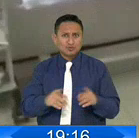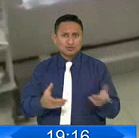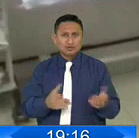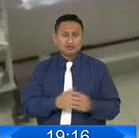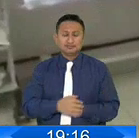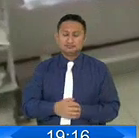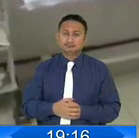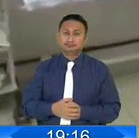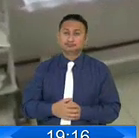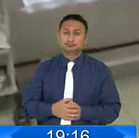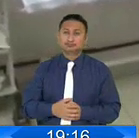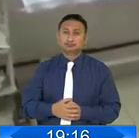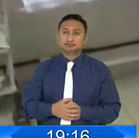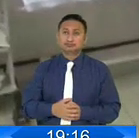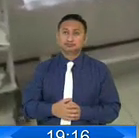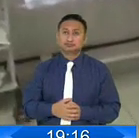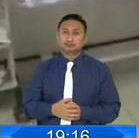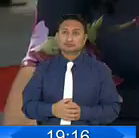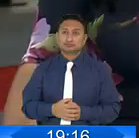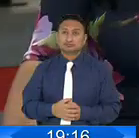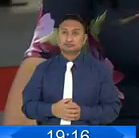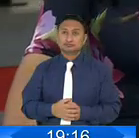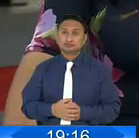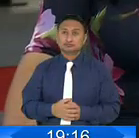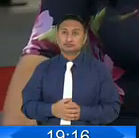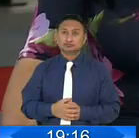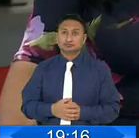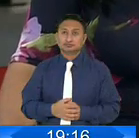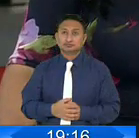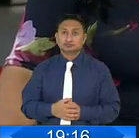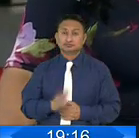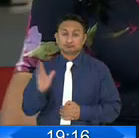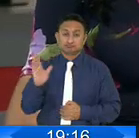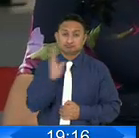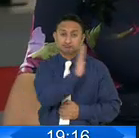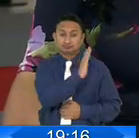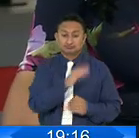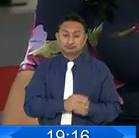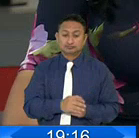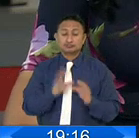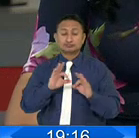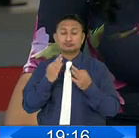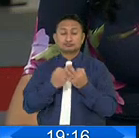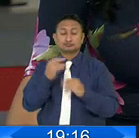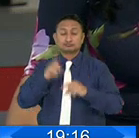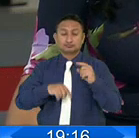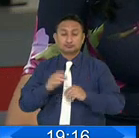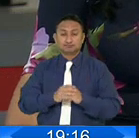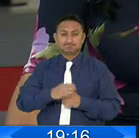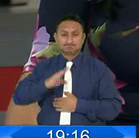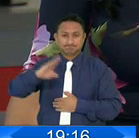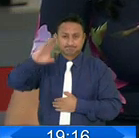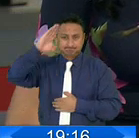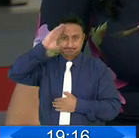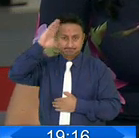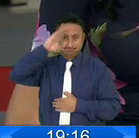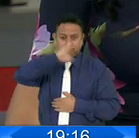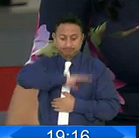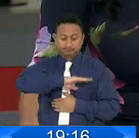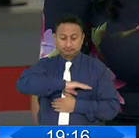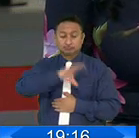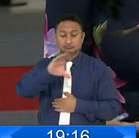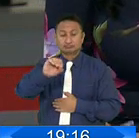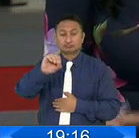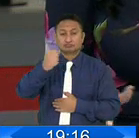Informó Ismenia Solórzano. Cambiamos de información. Familiares y amigos del agente metropolitano de control Óscar